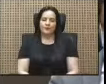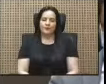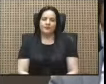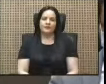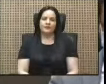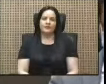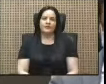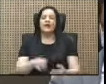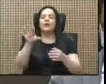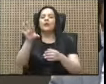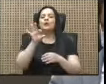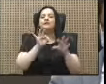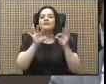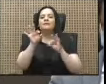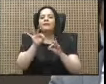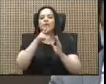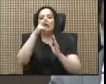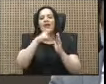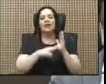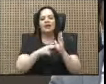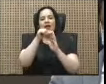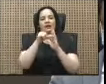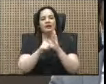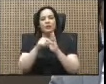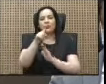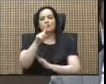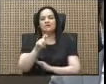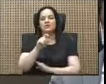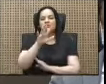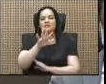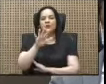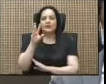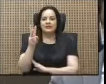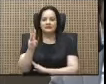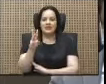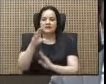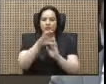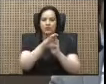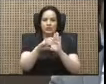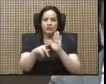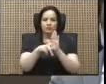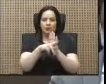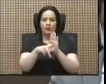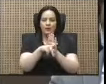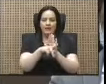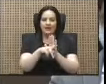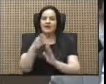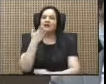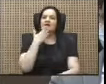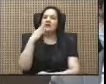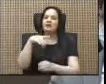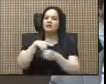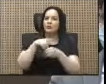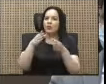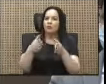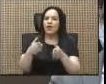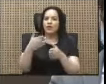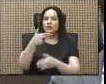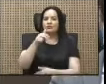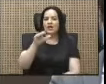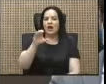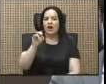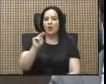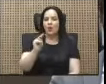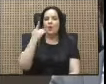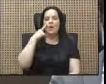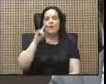Los invito a leer el artículo 156 de la Constitución Política. Gracias, diputado Chacón, por estar poniendo